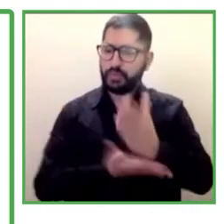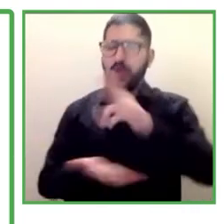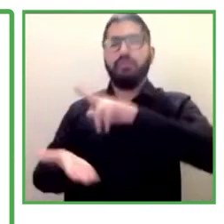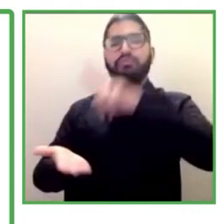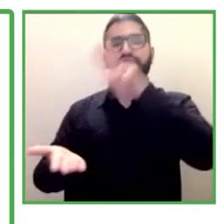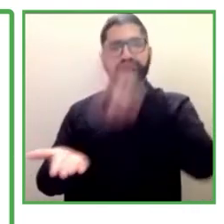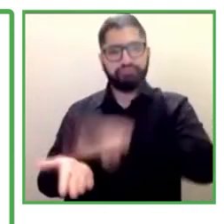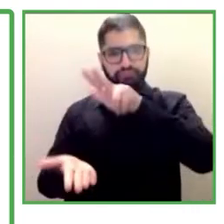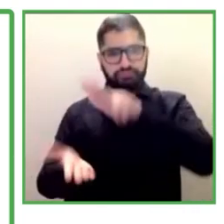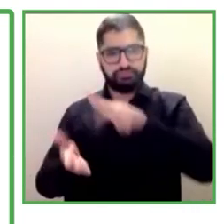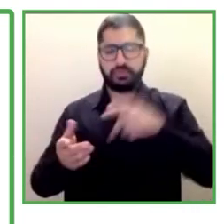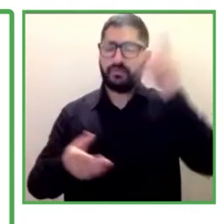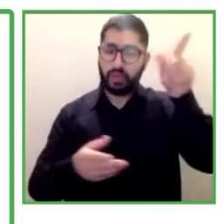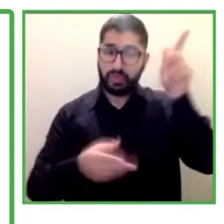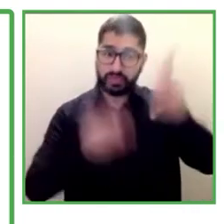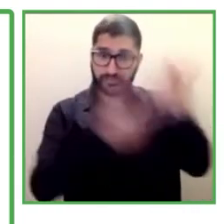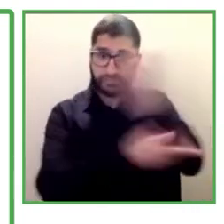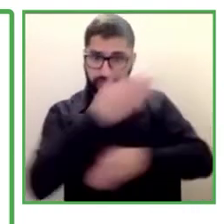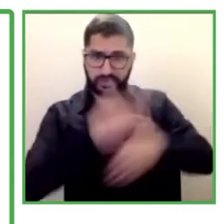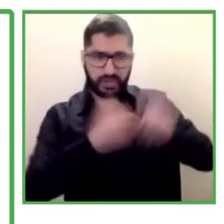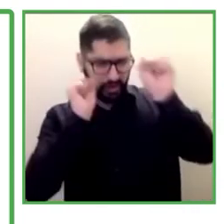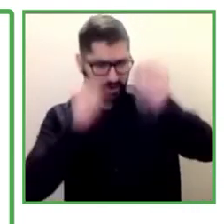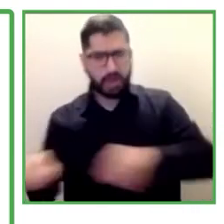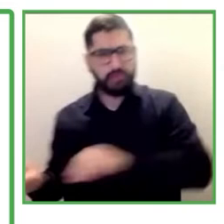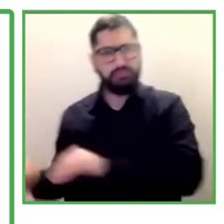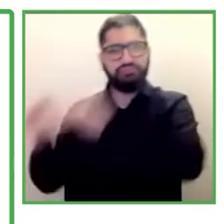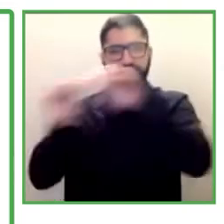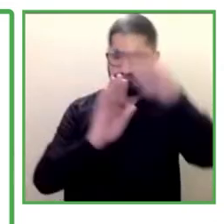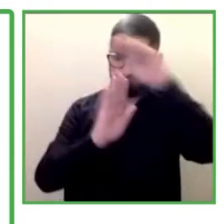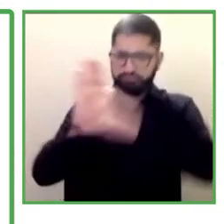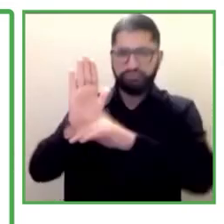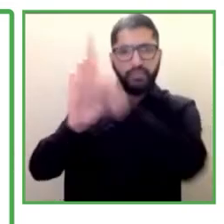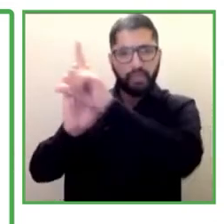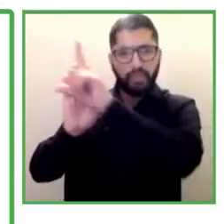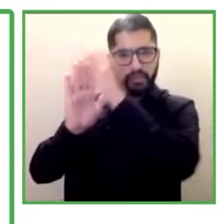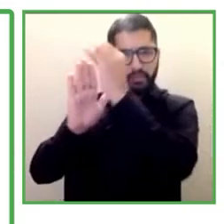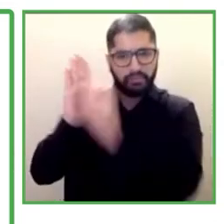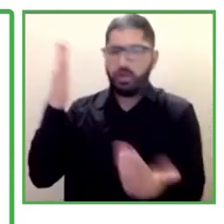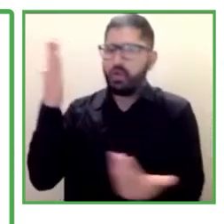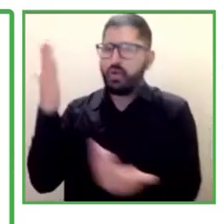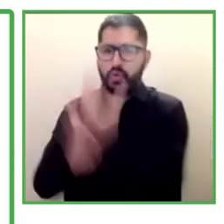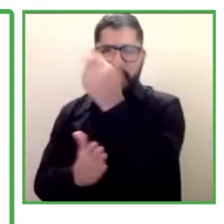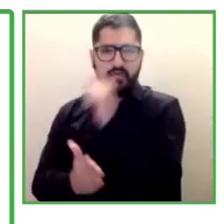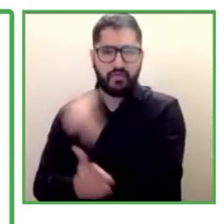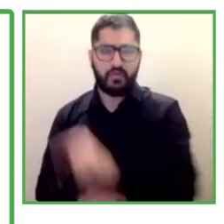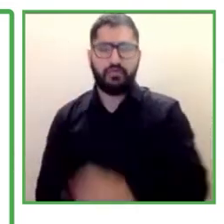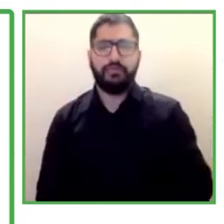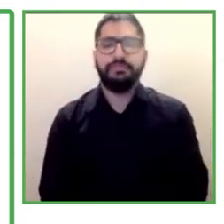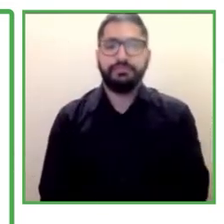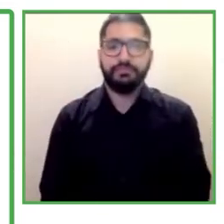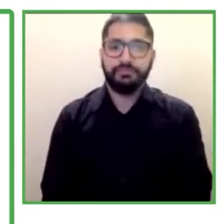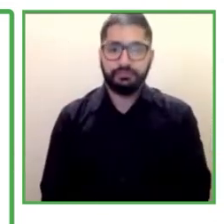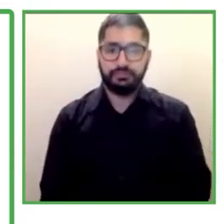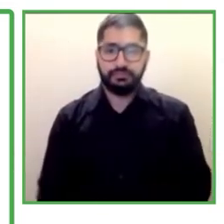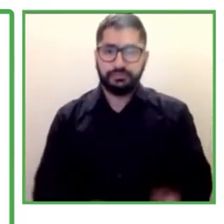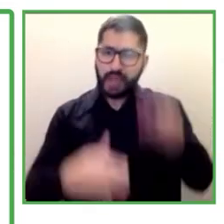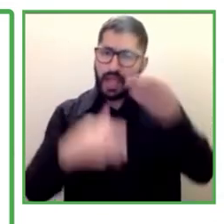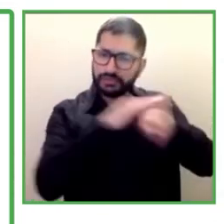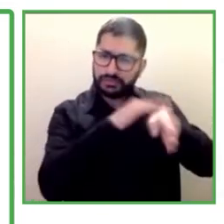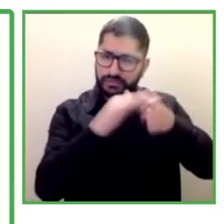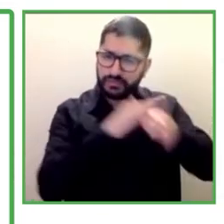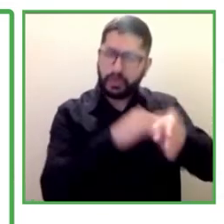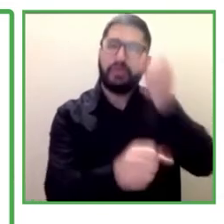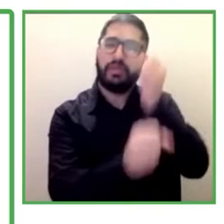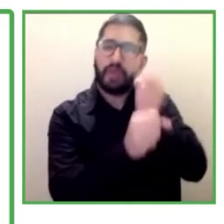una de las medidas que se llevan a cabo, tiene que ver con el acceso al empleo público, ¿no? Dentro del sector